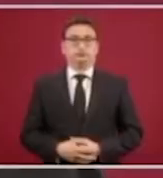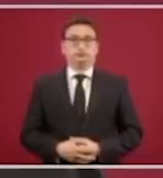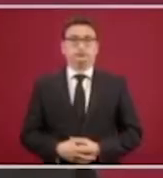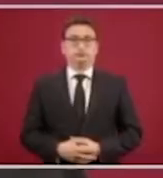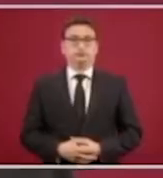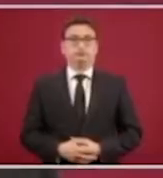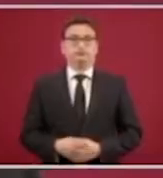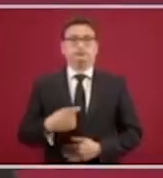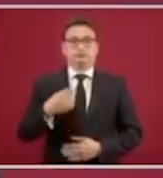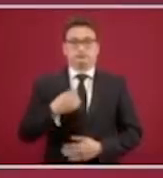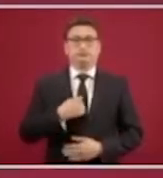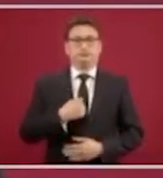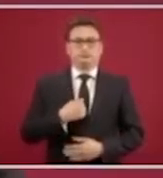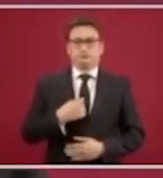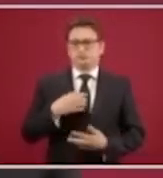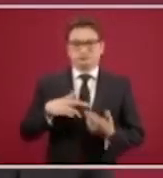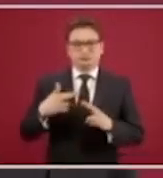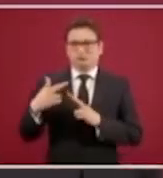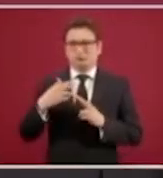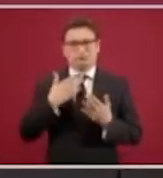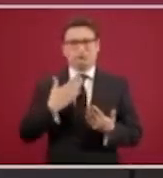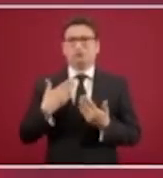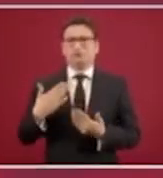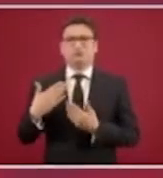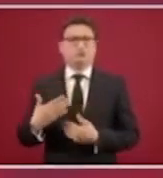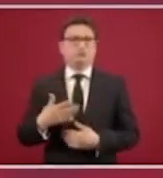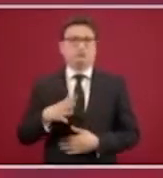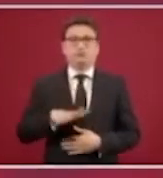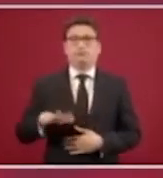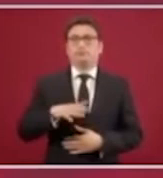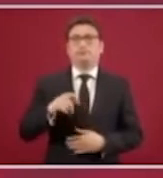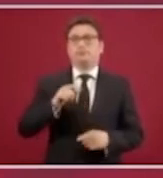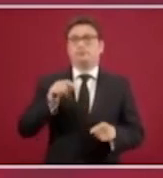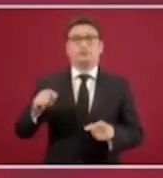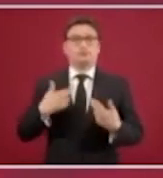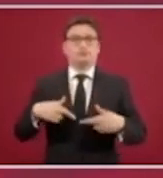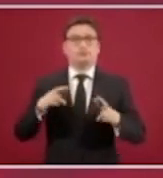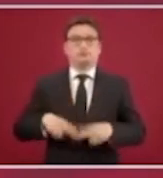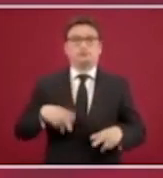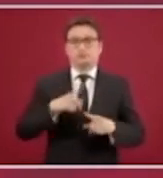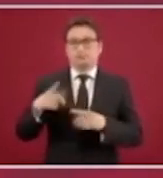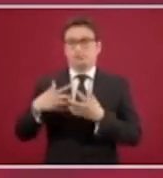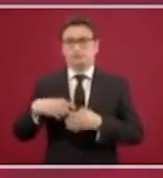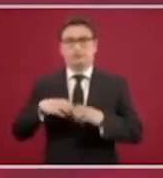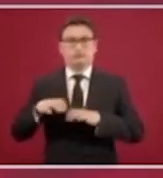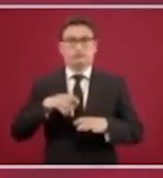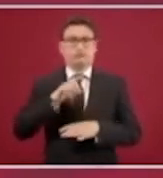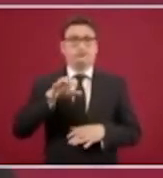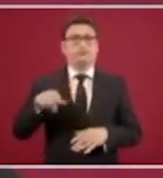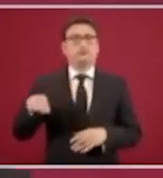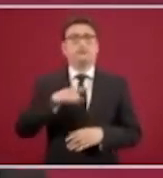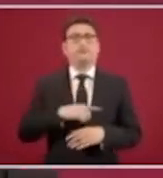Yo llevo muy buenas relaciones con los representantes del sector empresarial y ellos